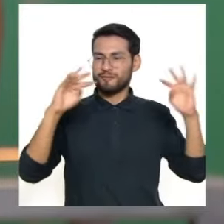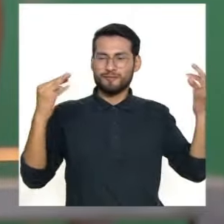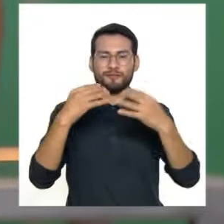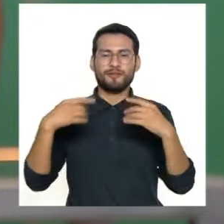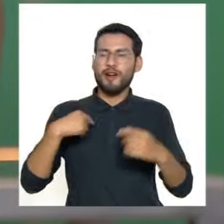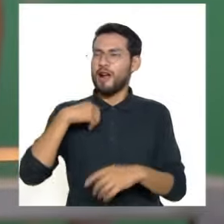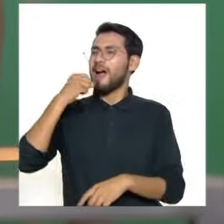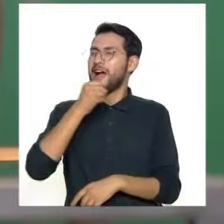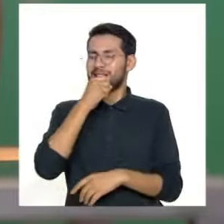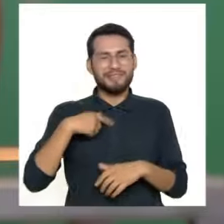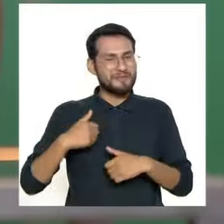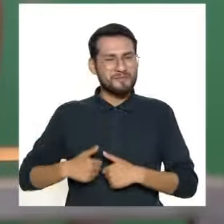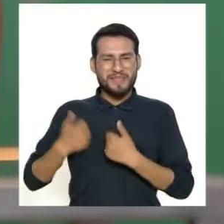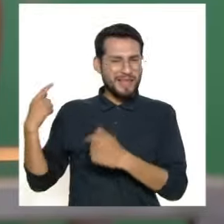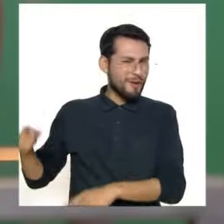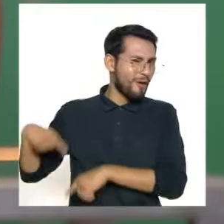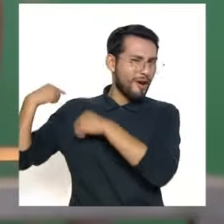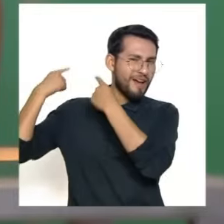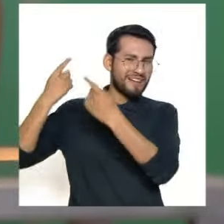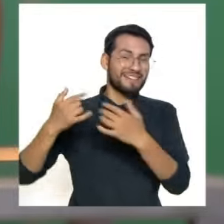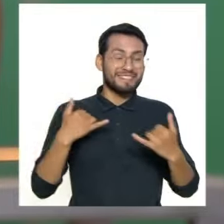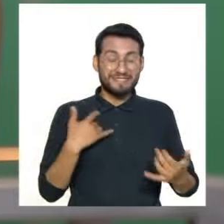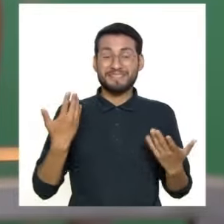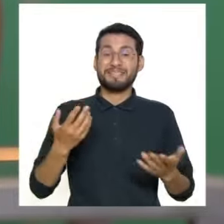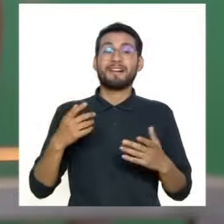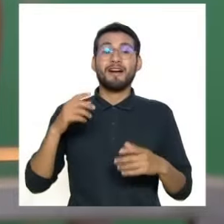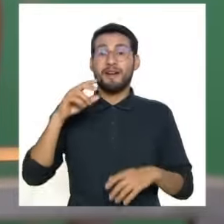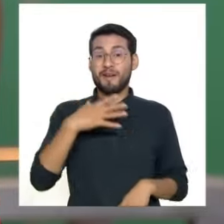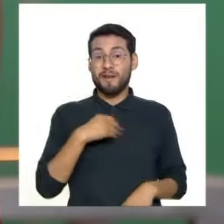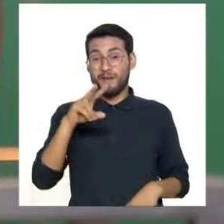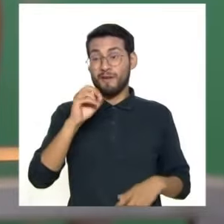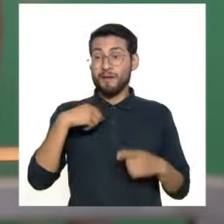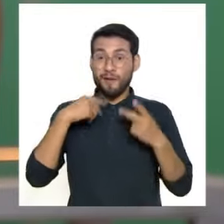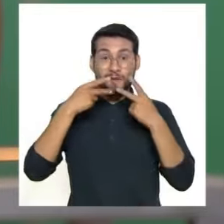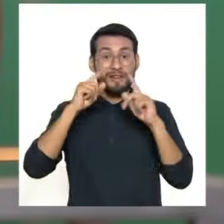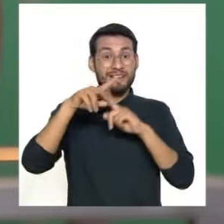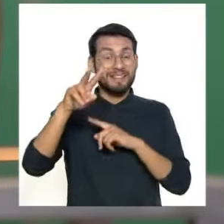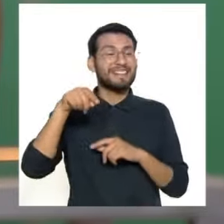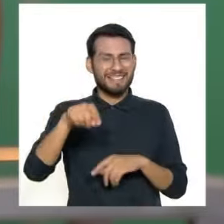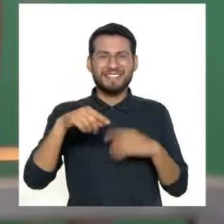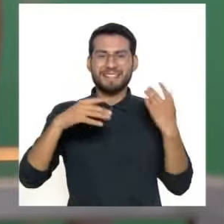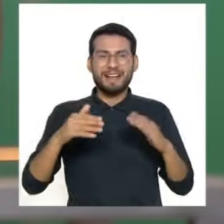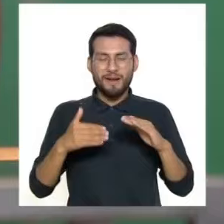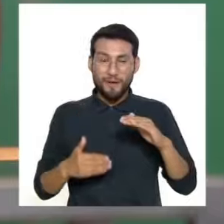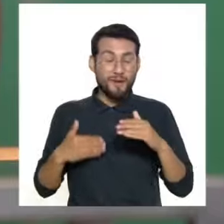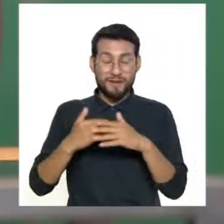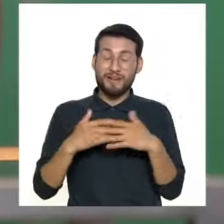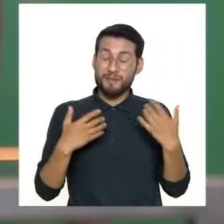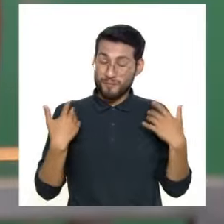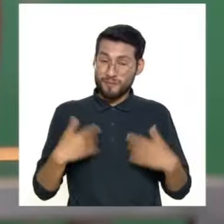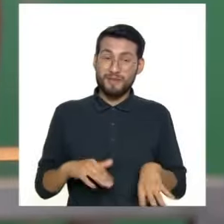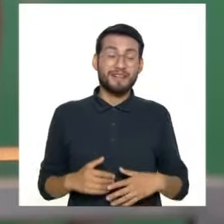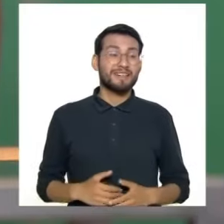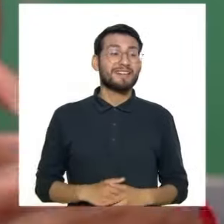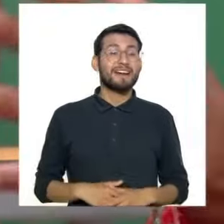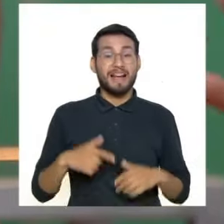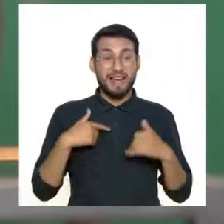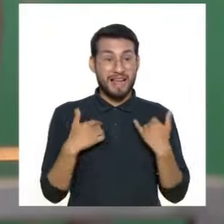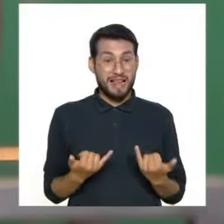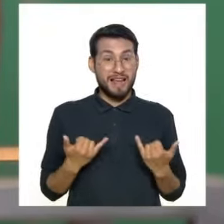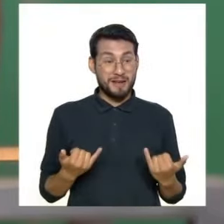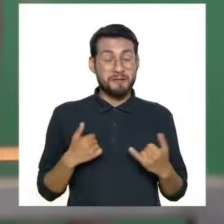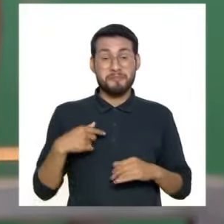los que me he subido toda mi vida yo he llegado a la conclusión a la luz de hoy que eso ha sido un gran ejercicio para mí que yo ahora por